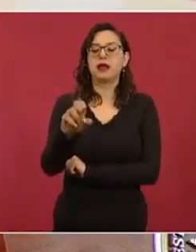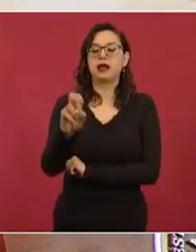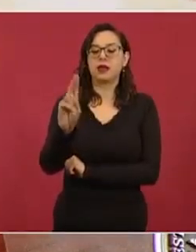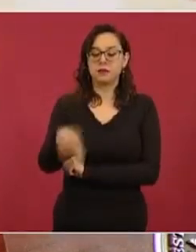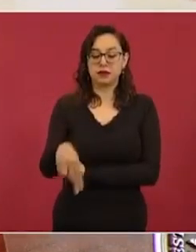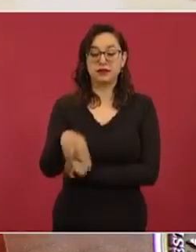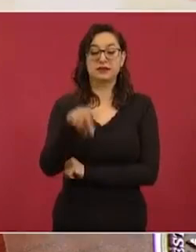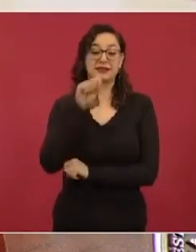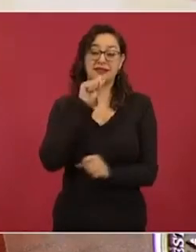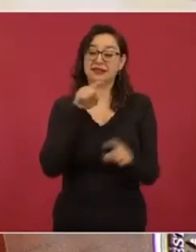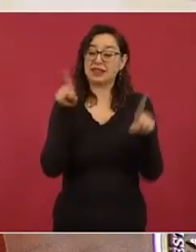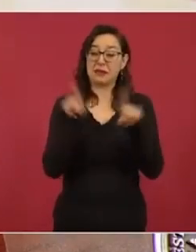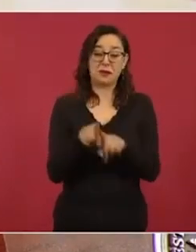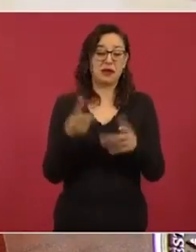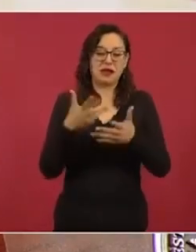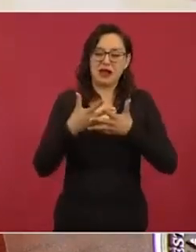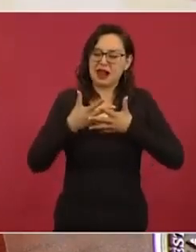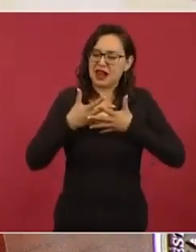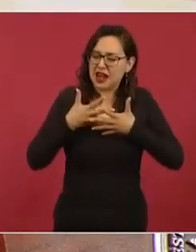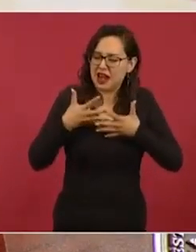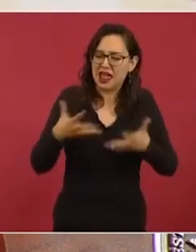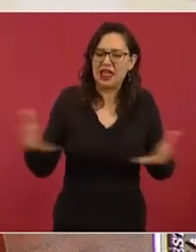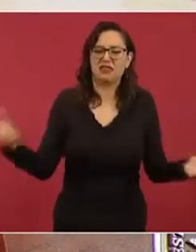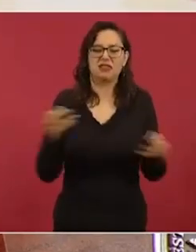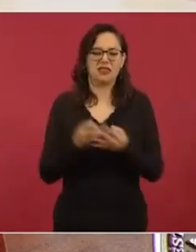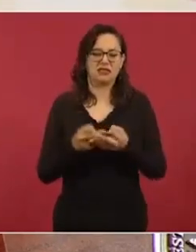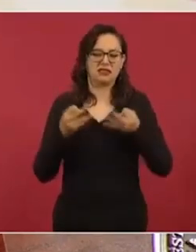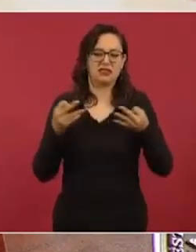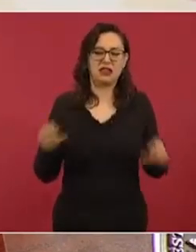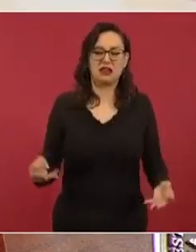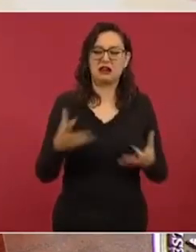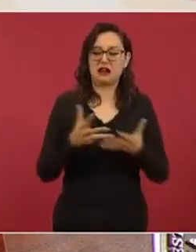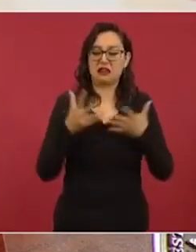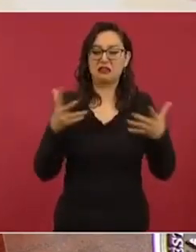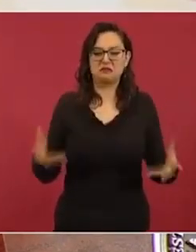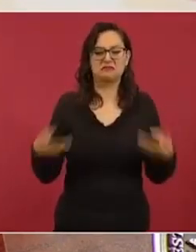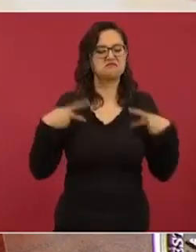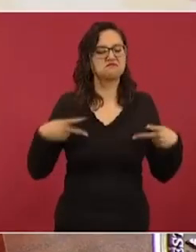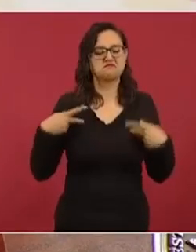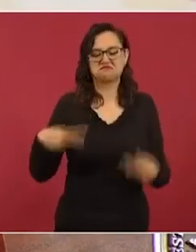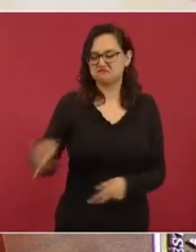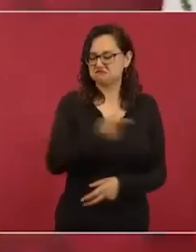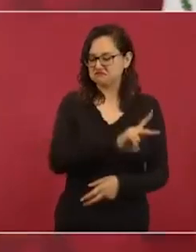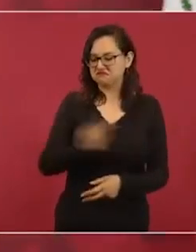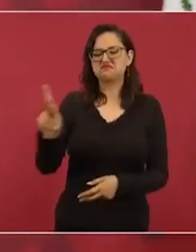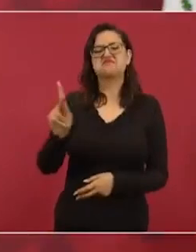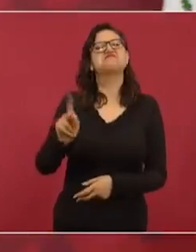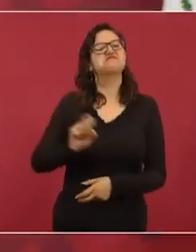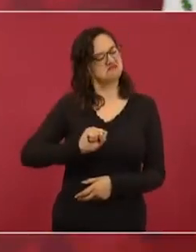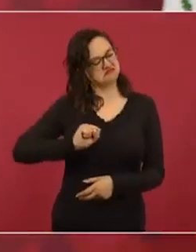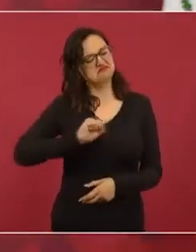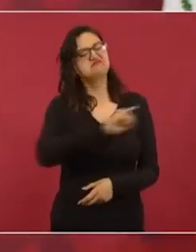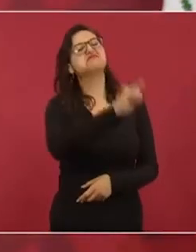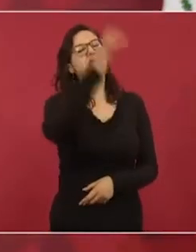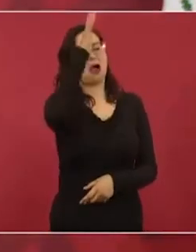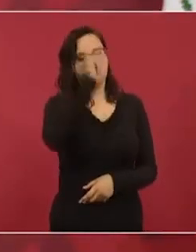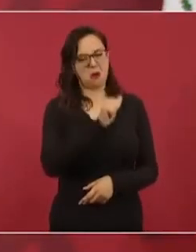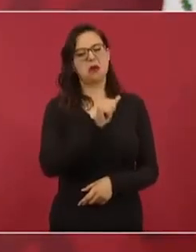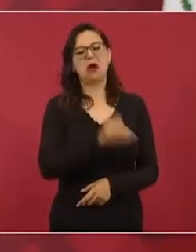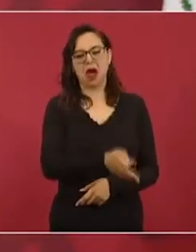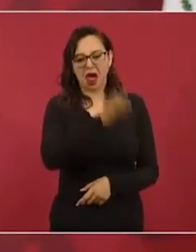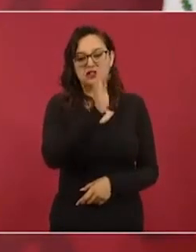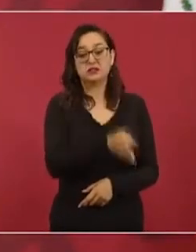que también es el más grande de la región, todos aceptaron. Y allí